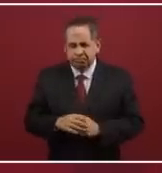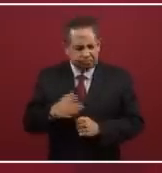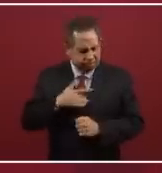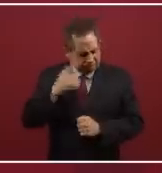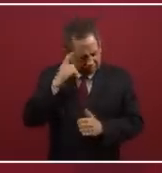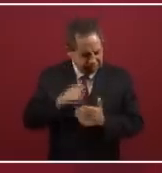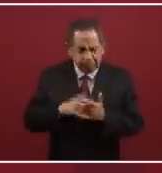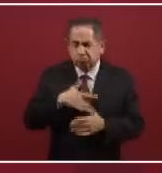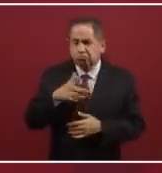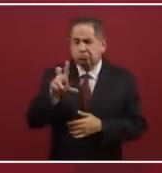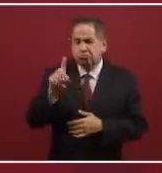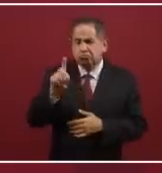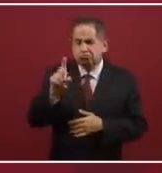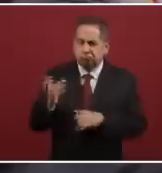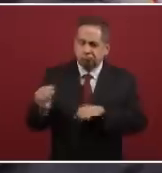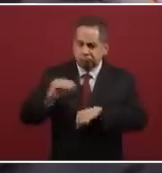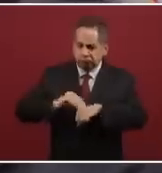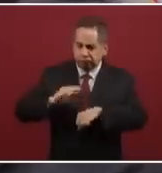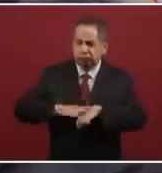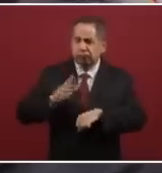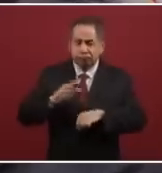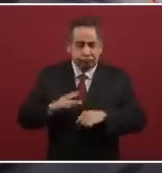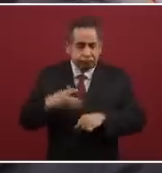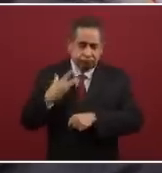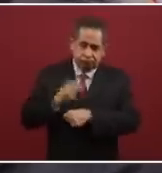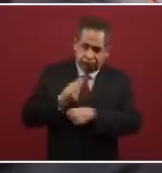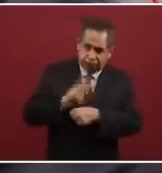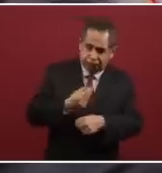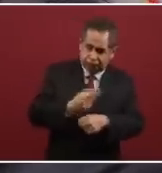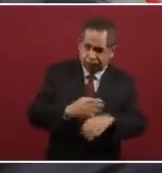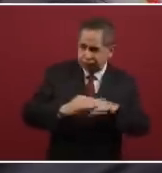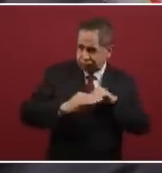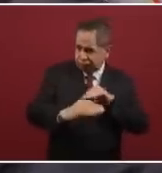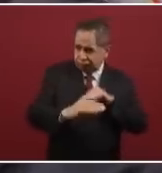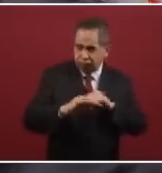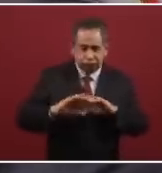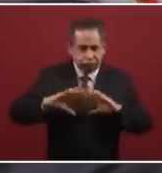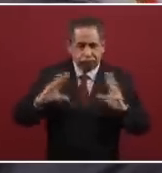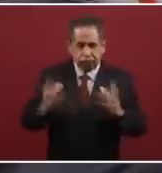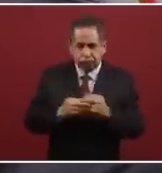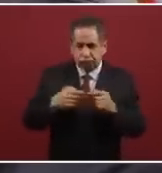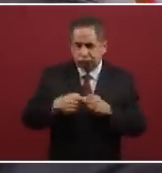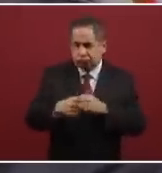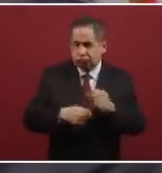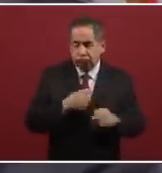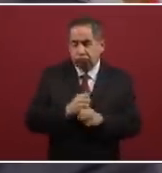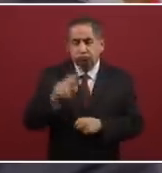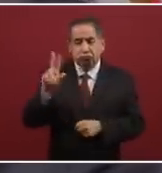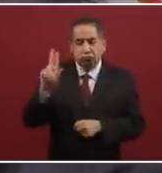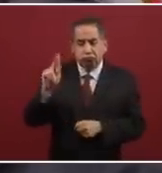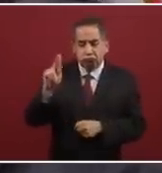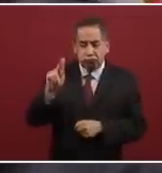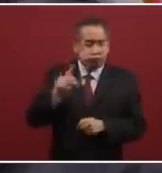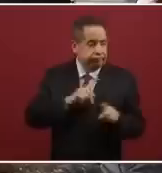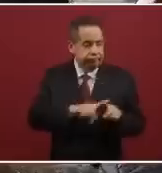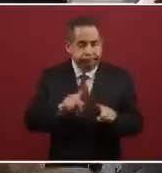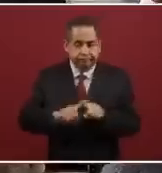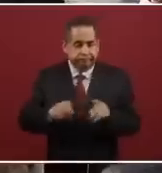30 más este año. Van a ser 80 frentes de trabajo.